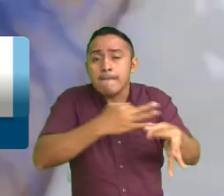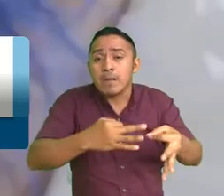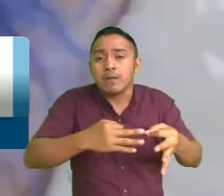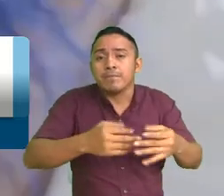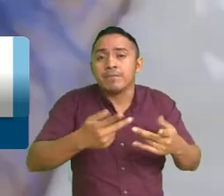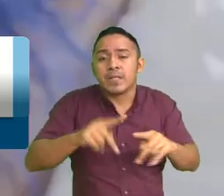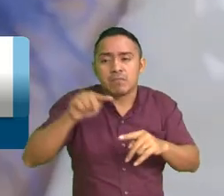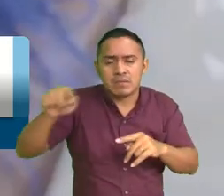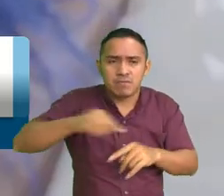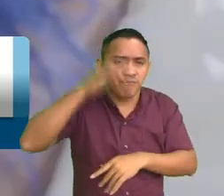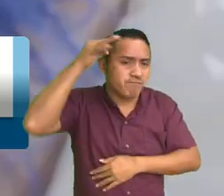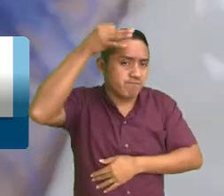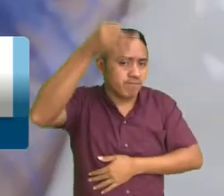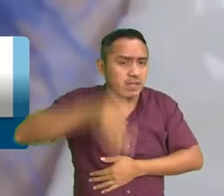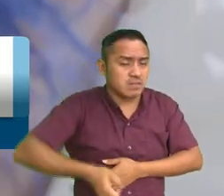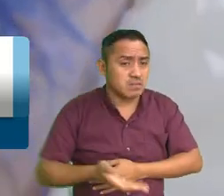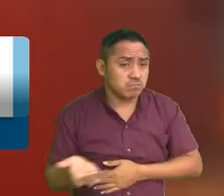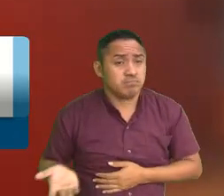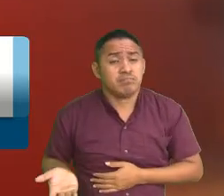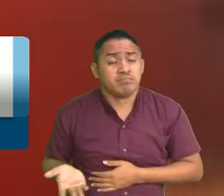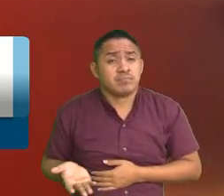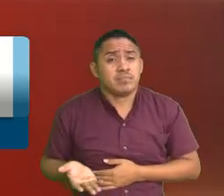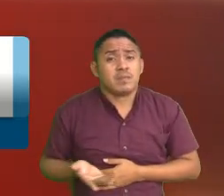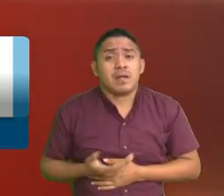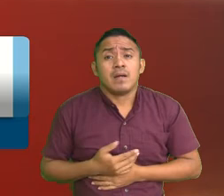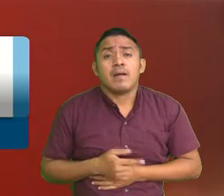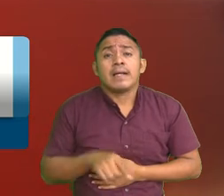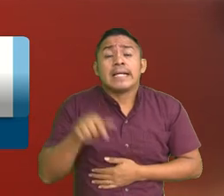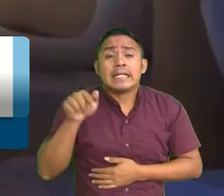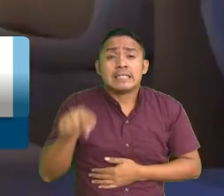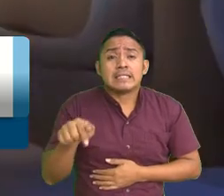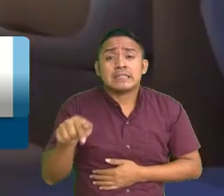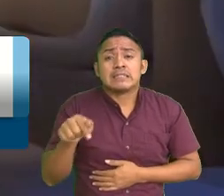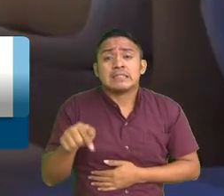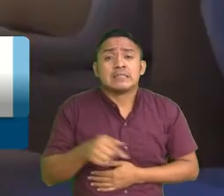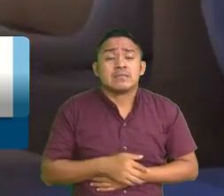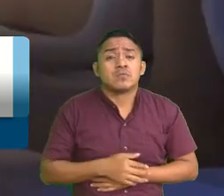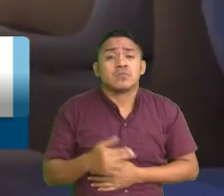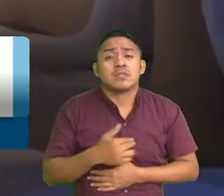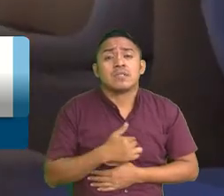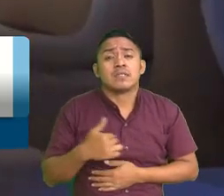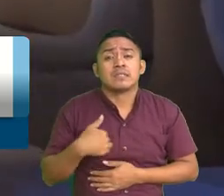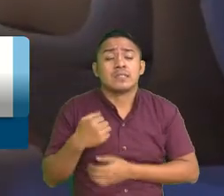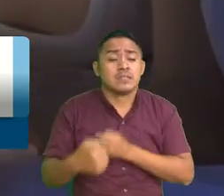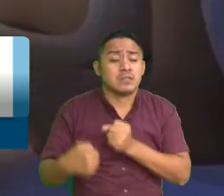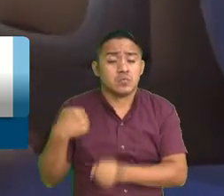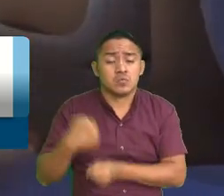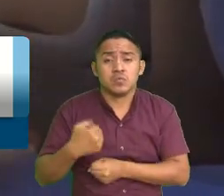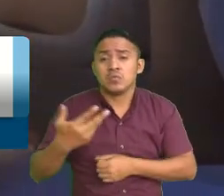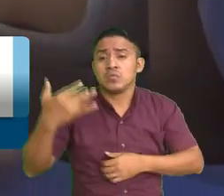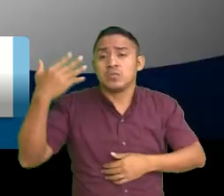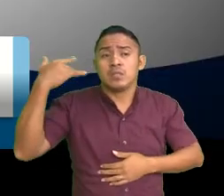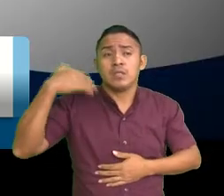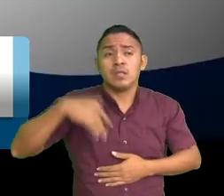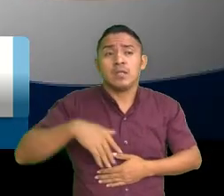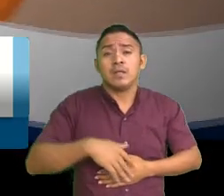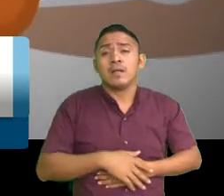es artificial. Sí. O sea, es el sustituto de lo que hace algunos años era